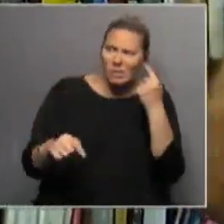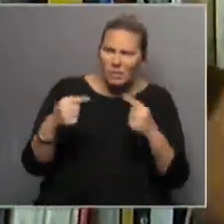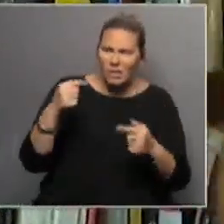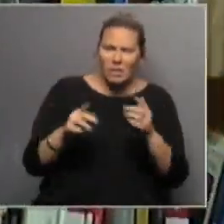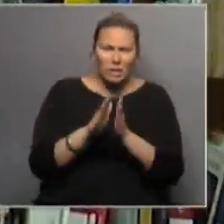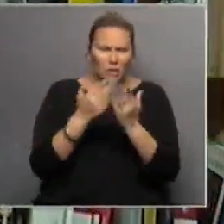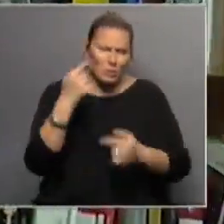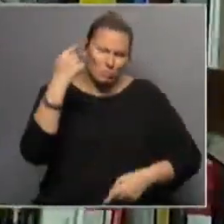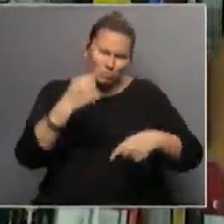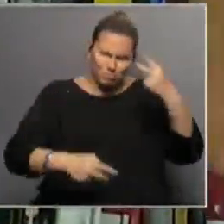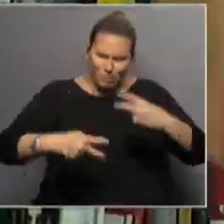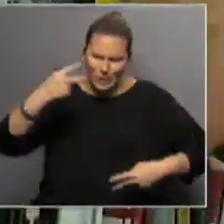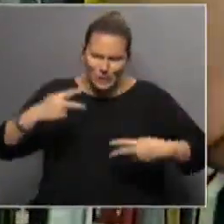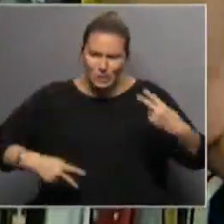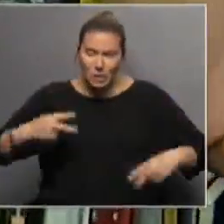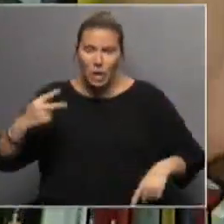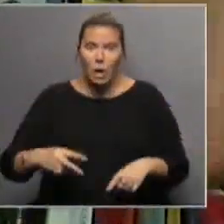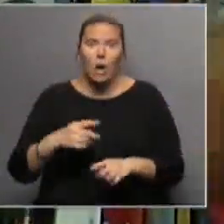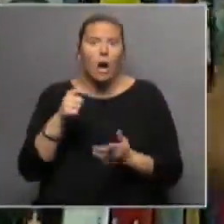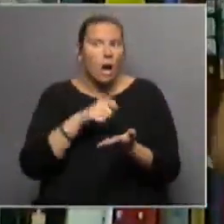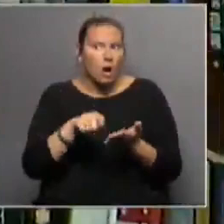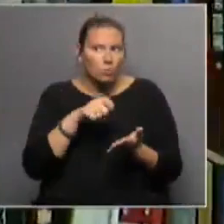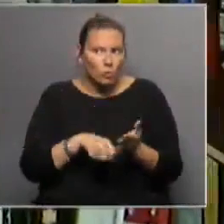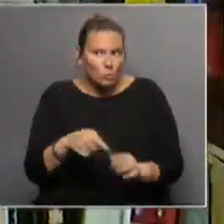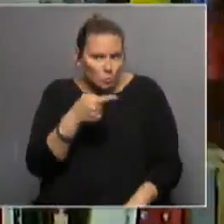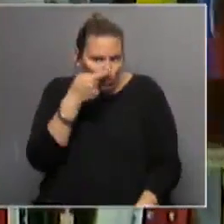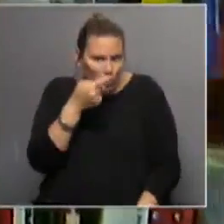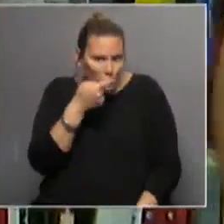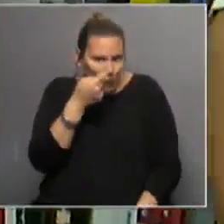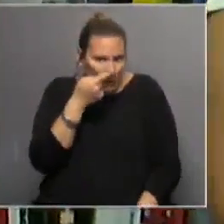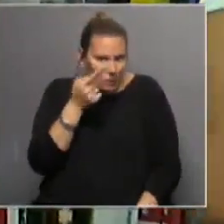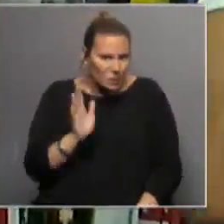de libros, muy buenos autores, autoras,